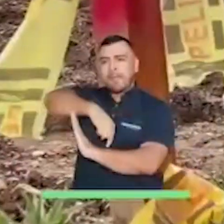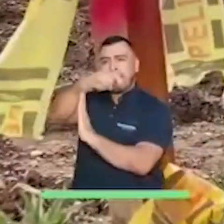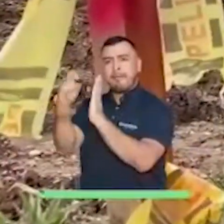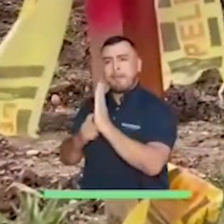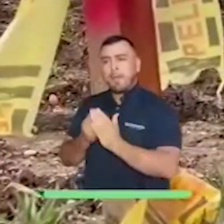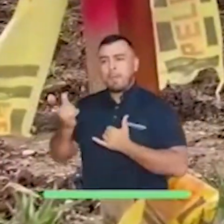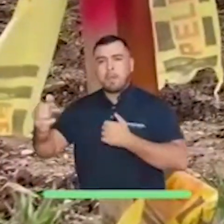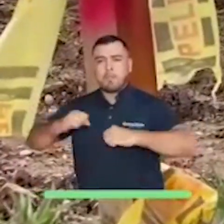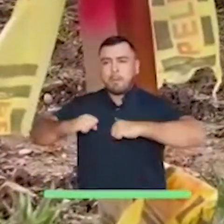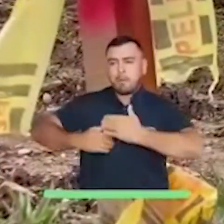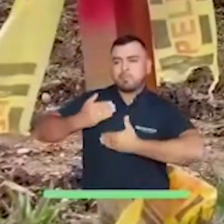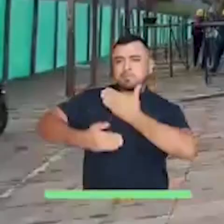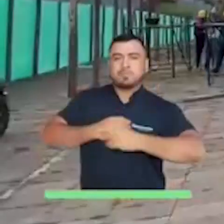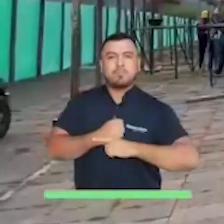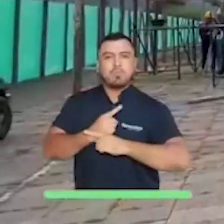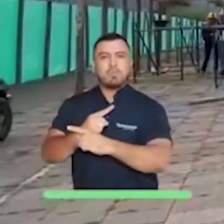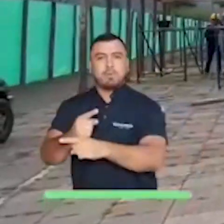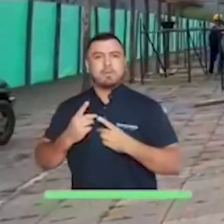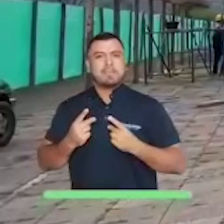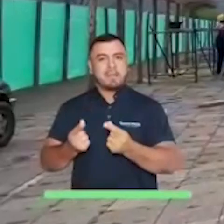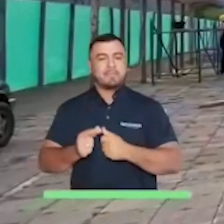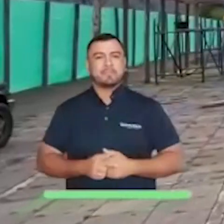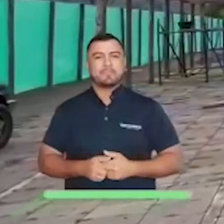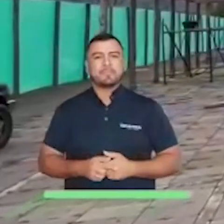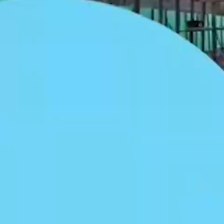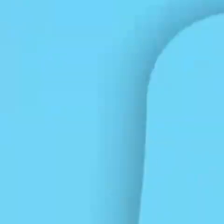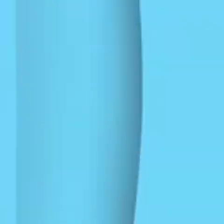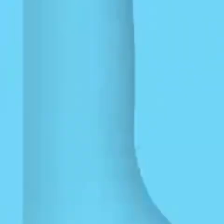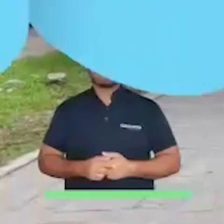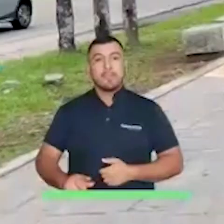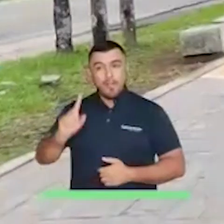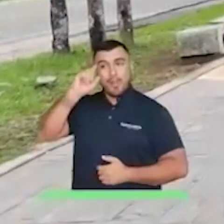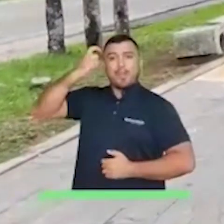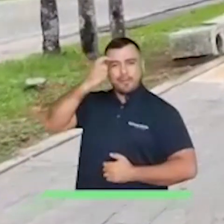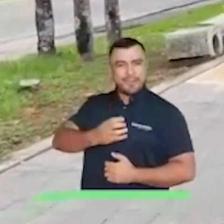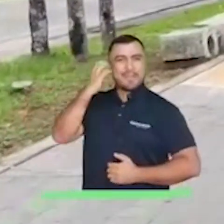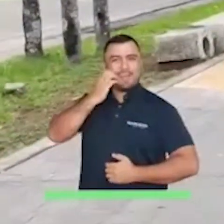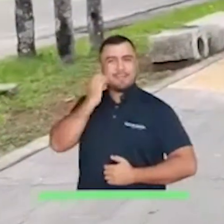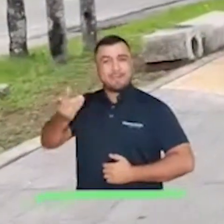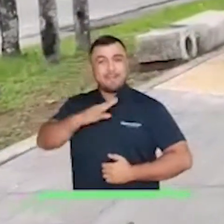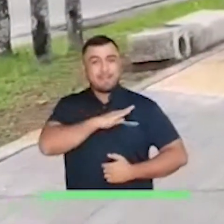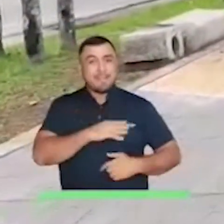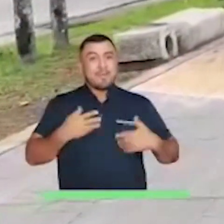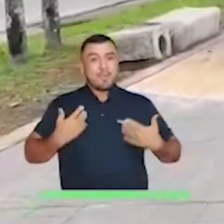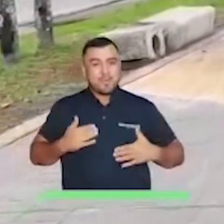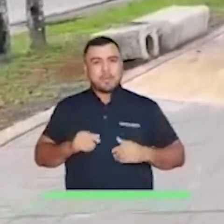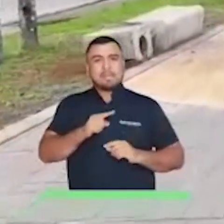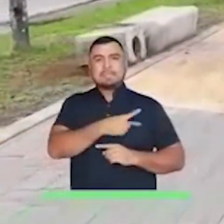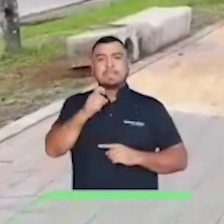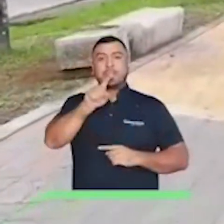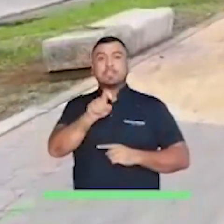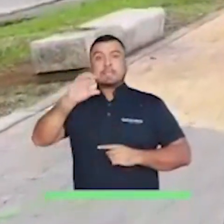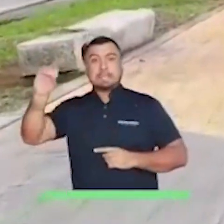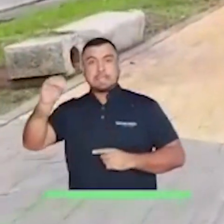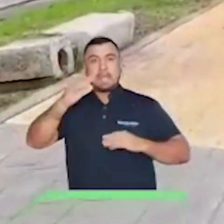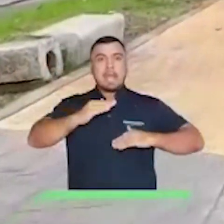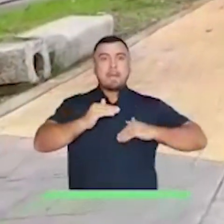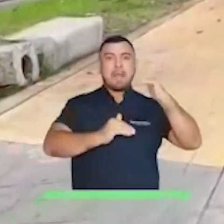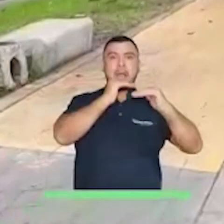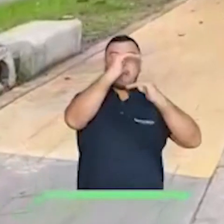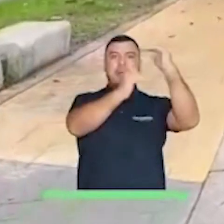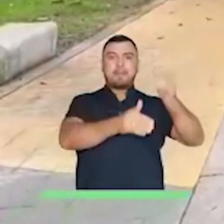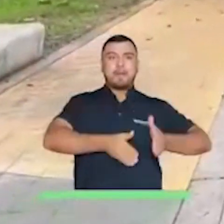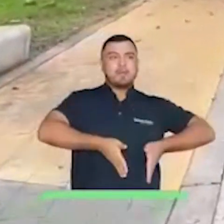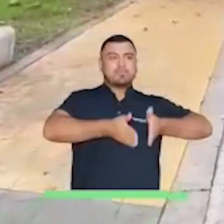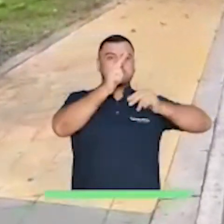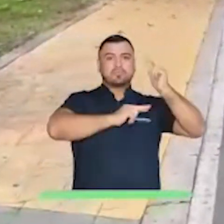objetivo dignificar la atención a las mujeres y optimizar procesos. El gobierno de Felipe Harman entregará 360 apartamentos de